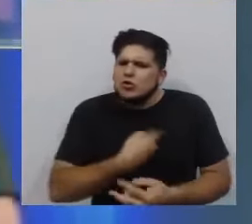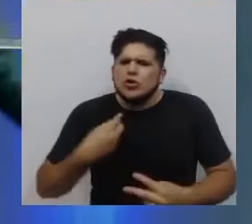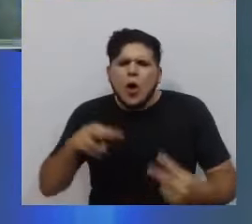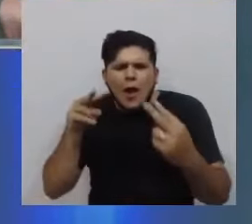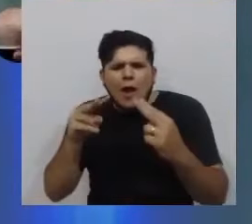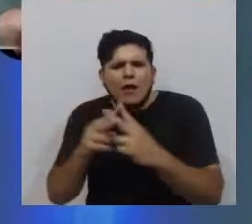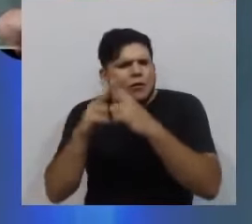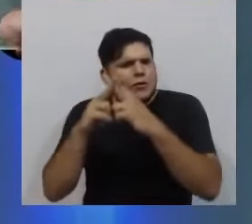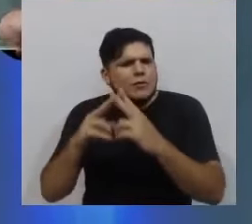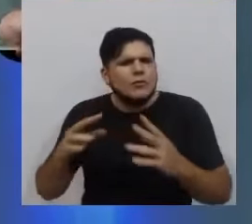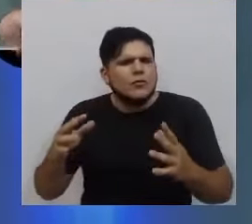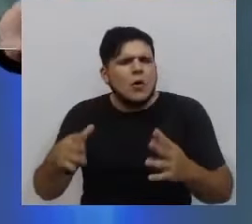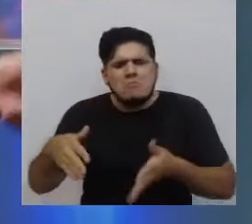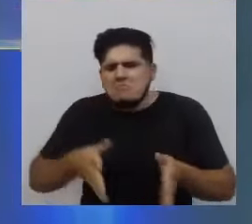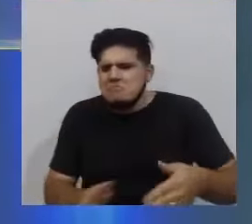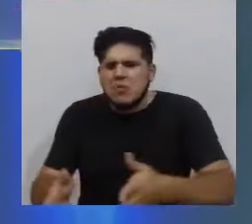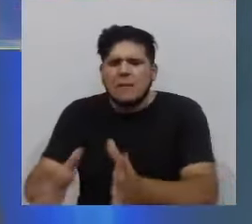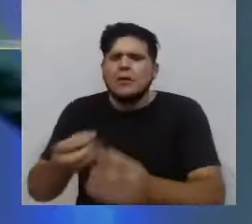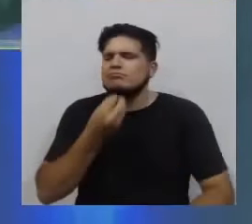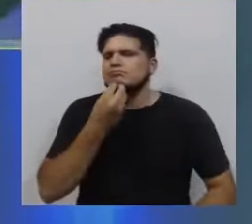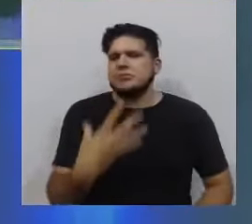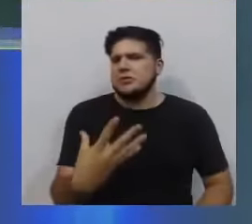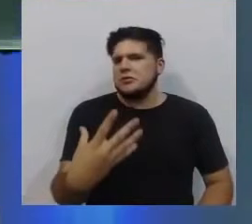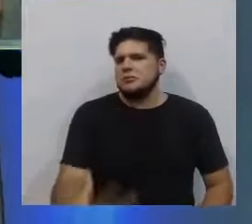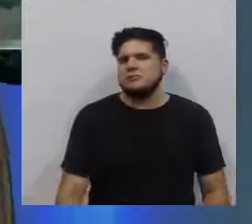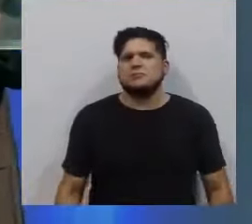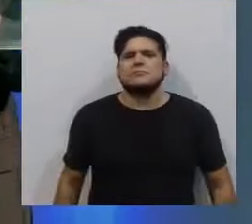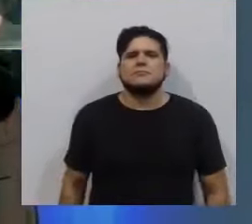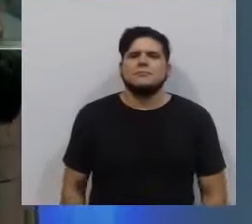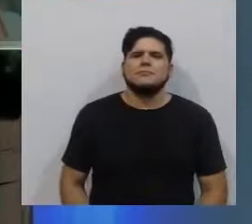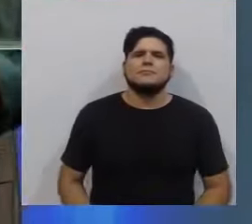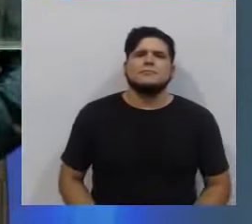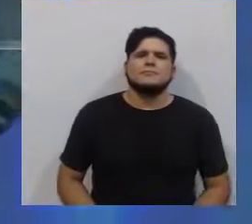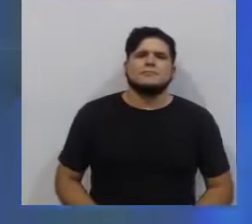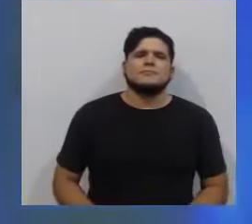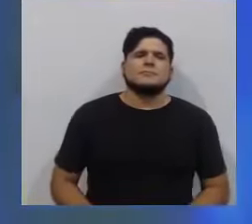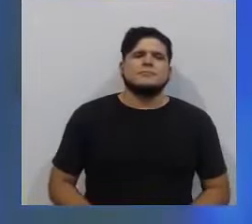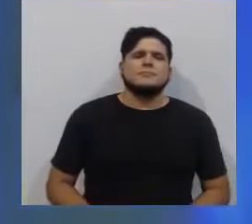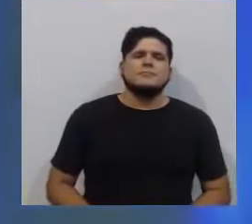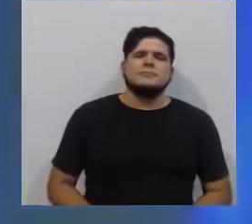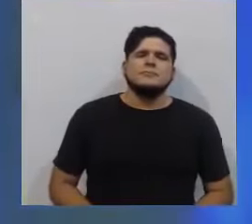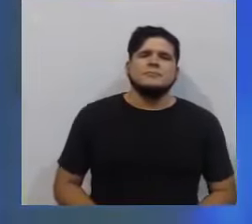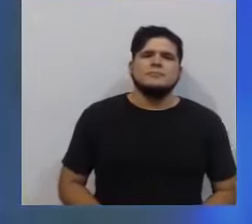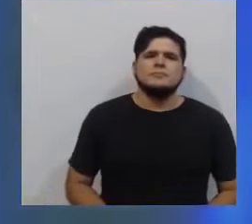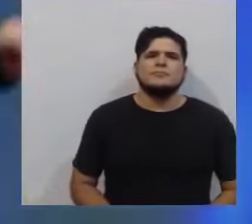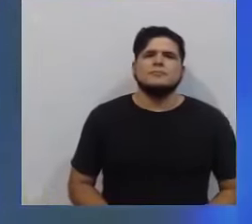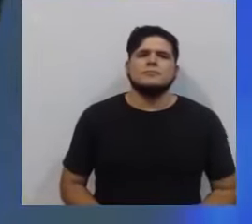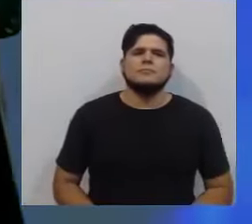dije todo te saldrá bien póngase de pie la mente espiritual camina